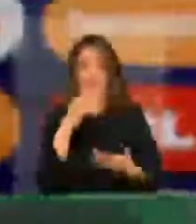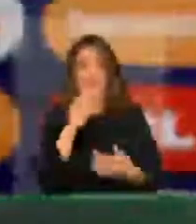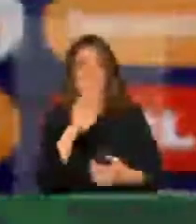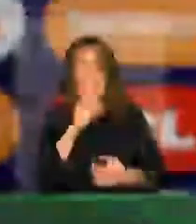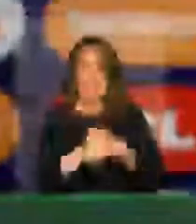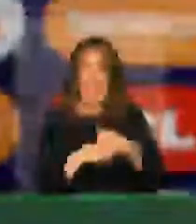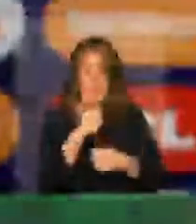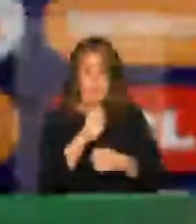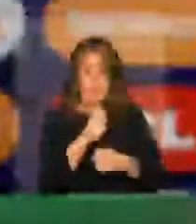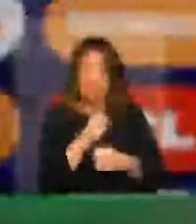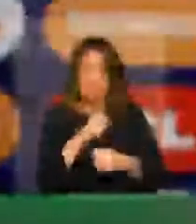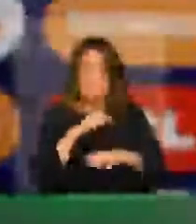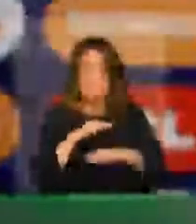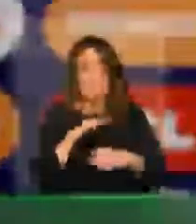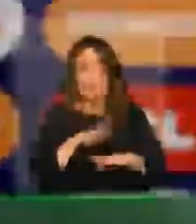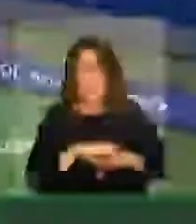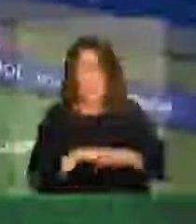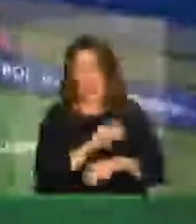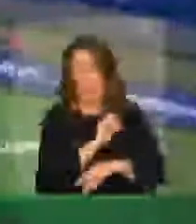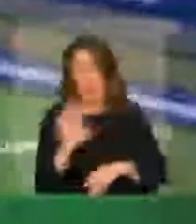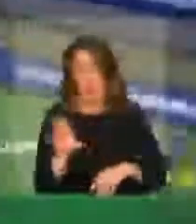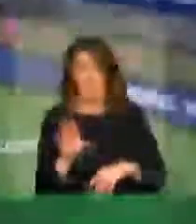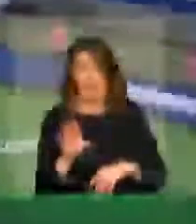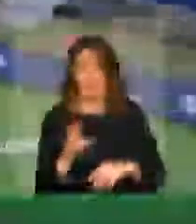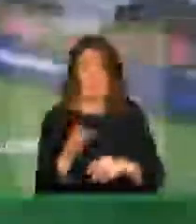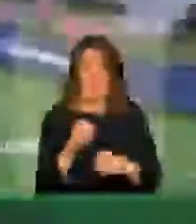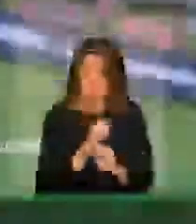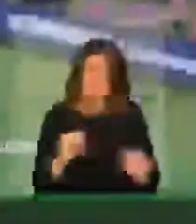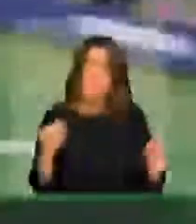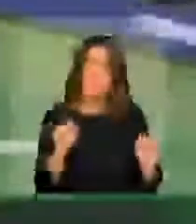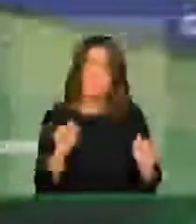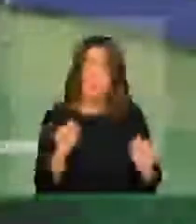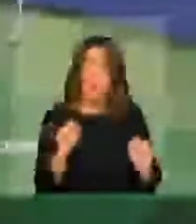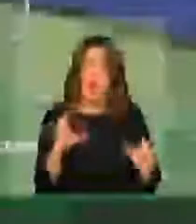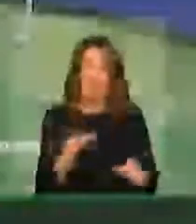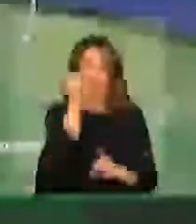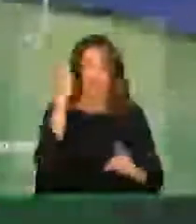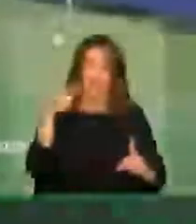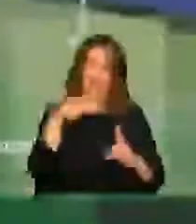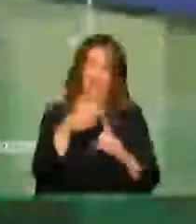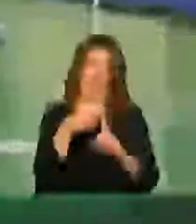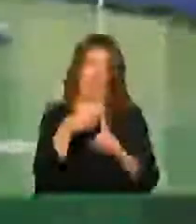tuvimos otras peores, mucho peores. Y pudimos conseguir los objetivos.